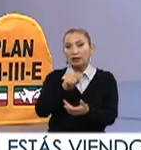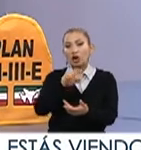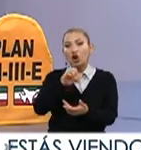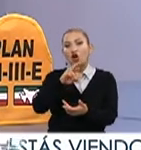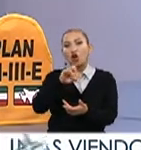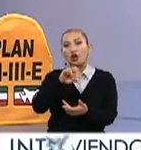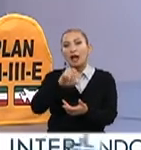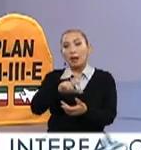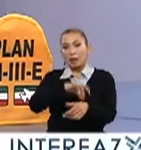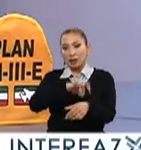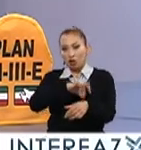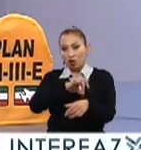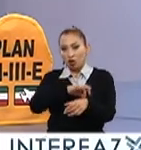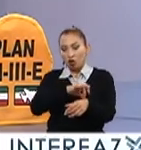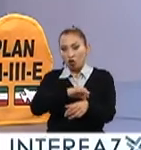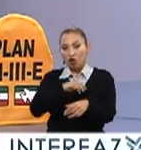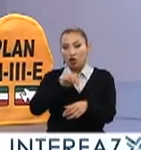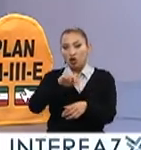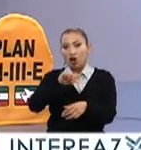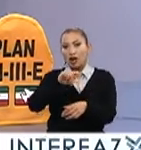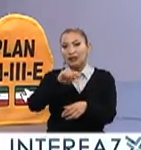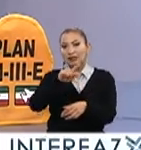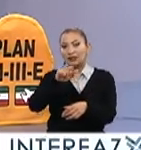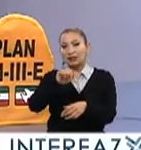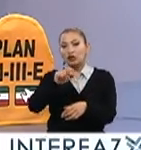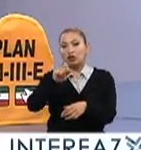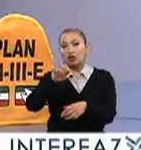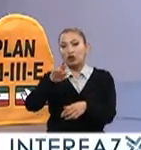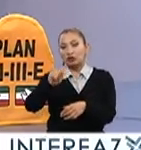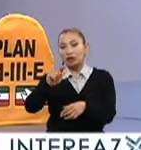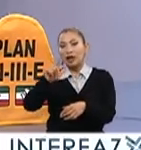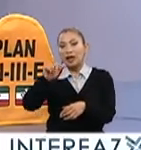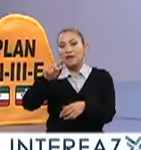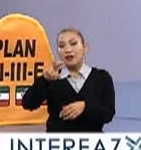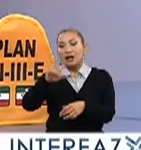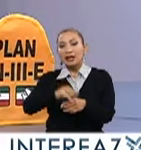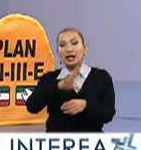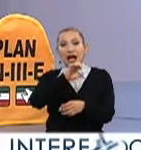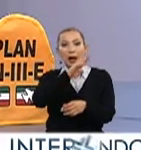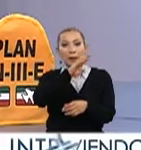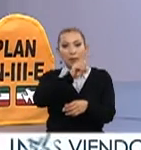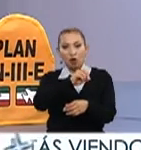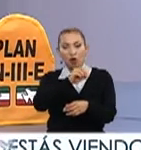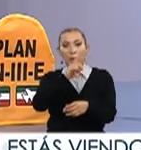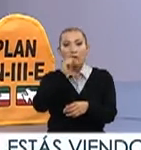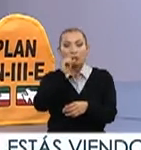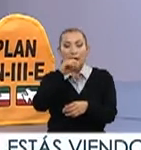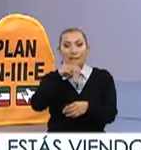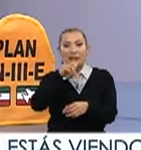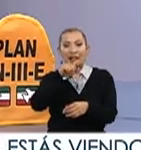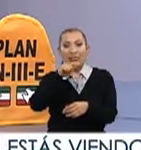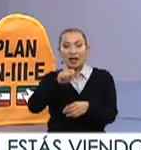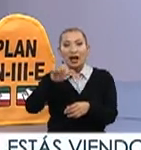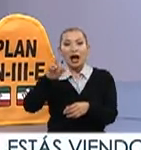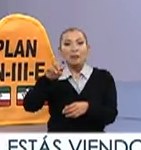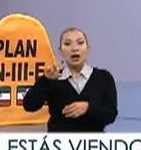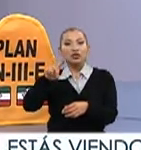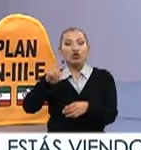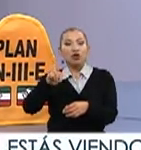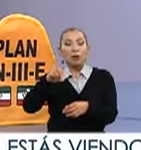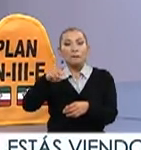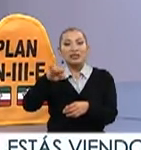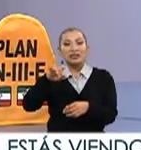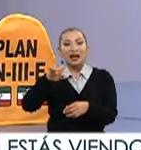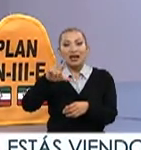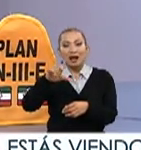coronel médico cirujano Nonatzin Tort Leiva y el cabo policía militar Armando